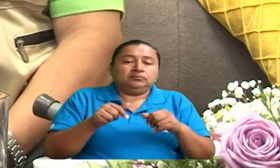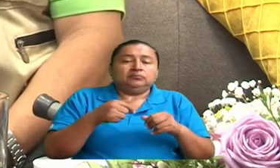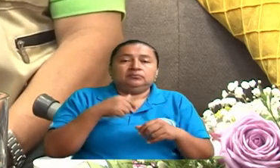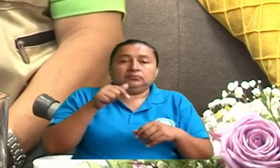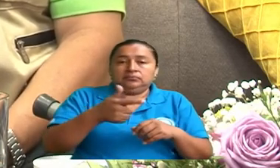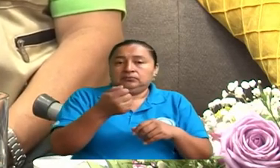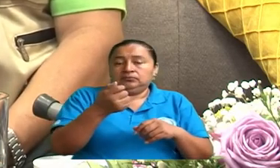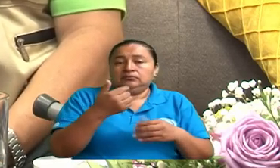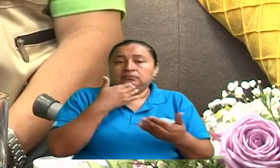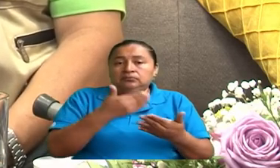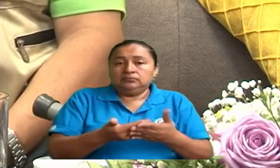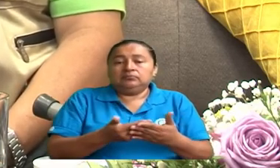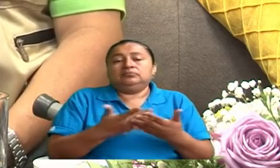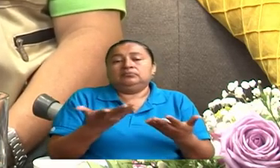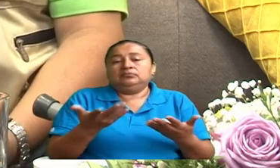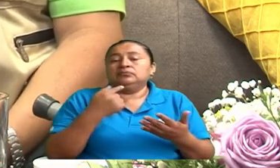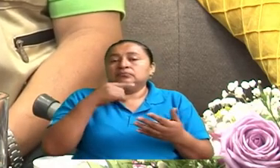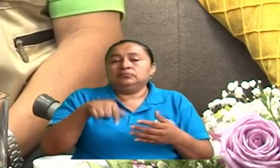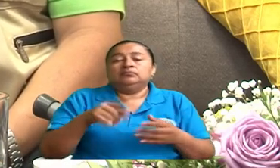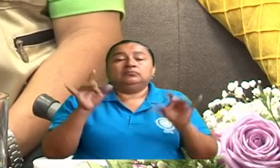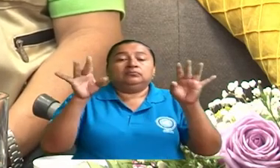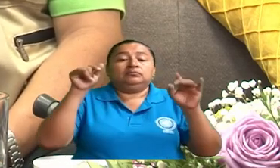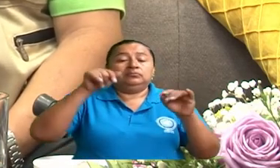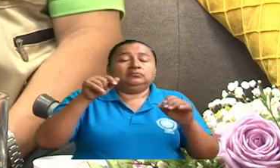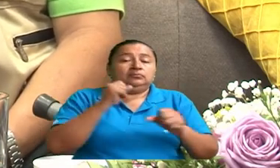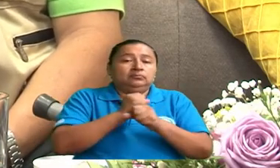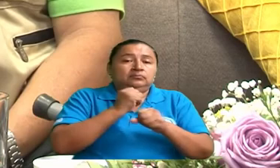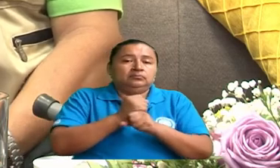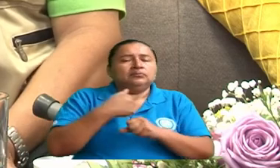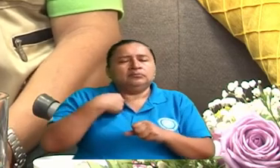al canal por esta oportunidad,